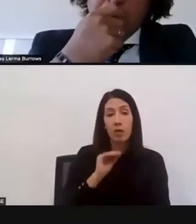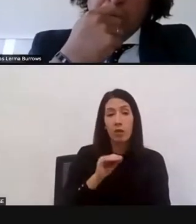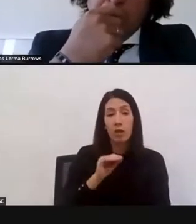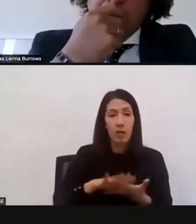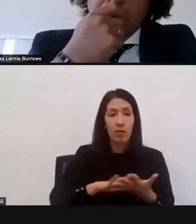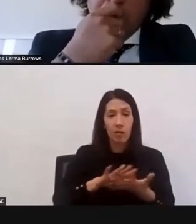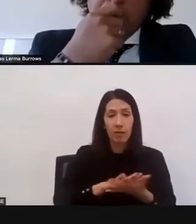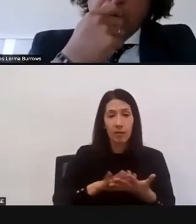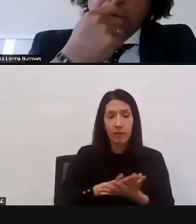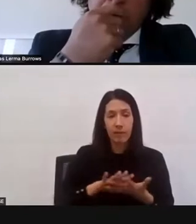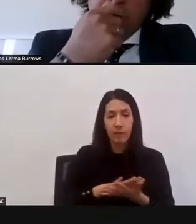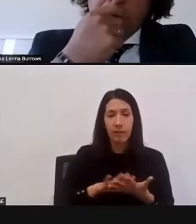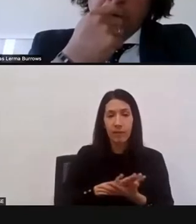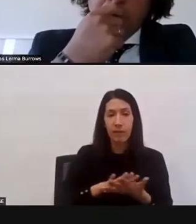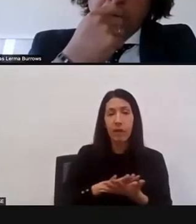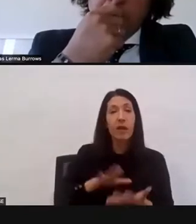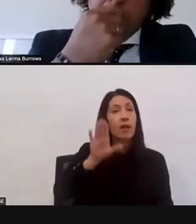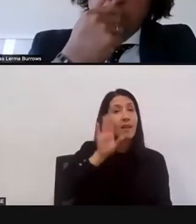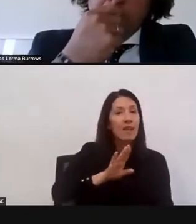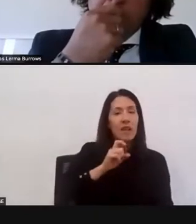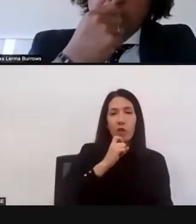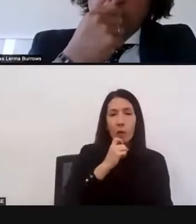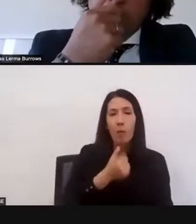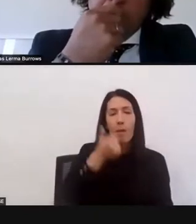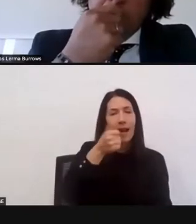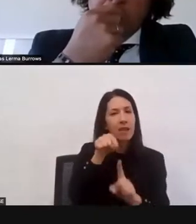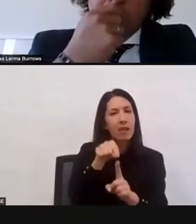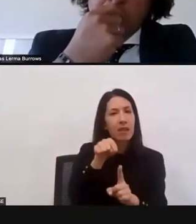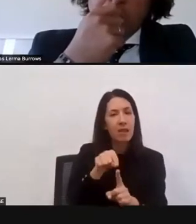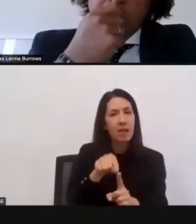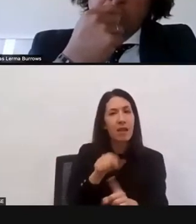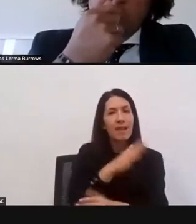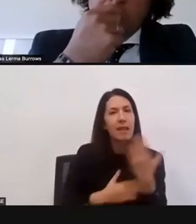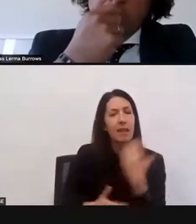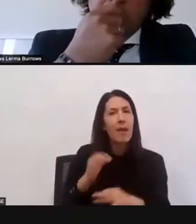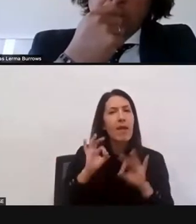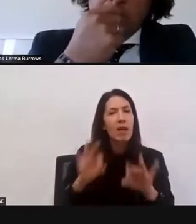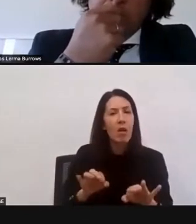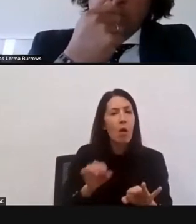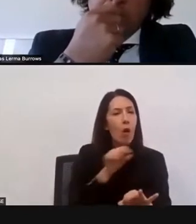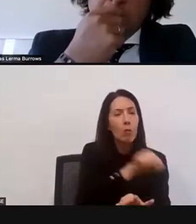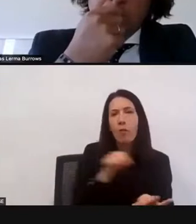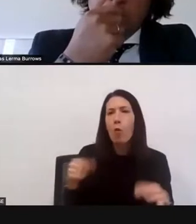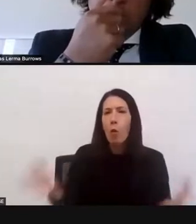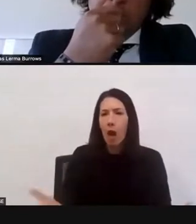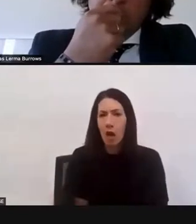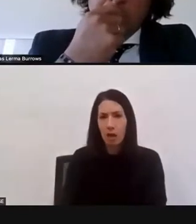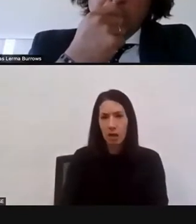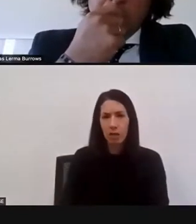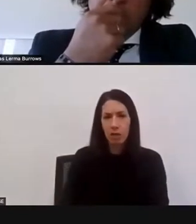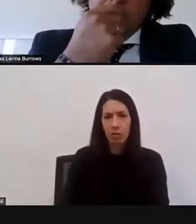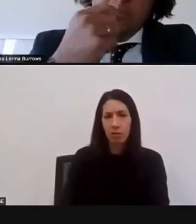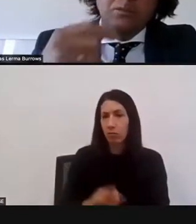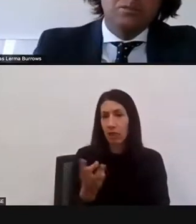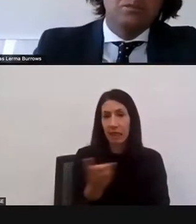hay los delitos de odio se dan con más incidencia en un tipo de discapacidad concreto o en otro. Cualquiera de los